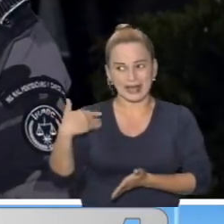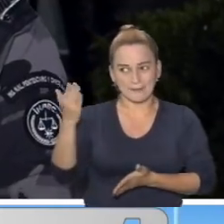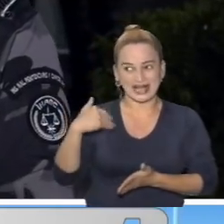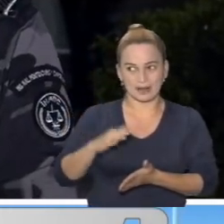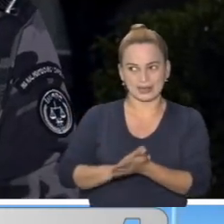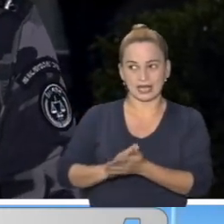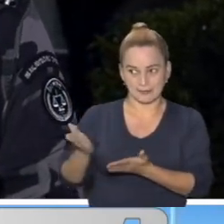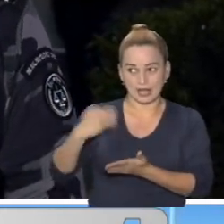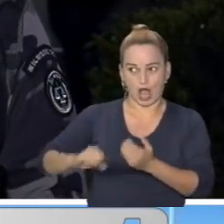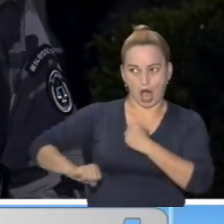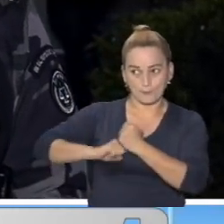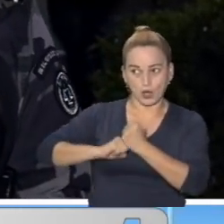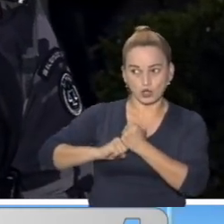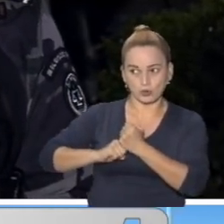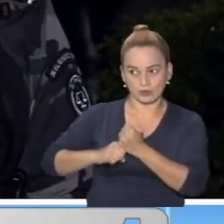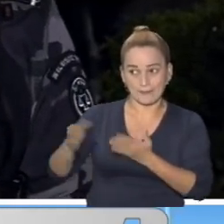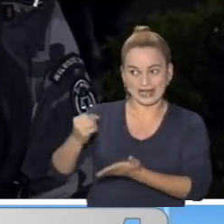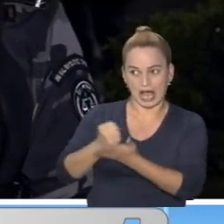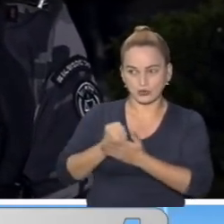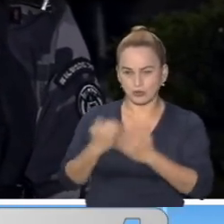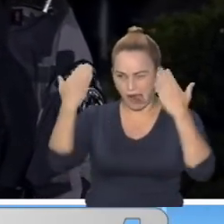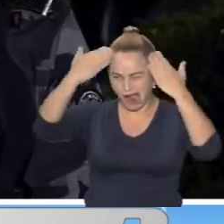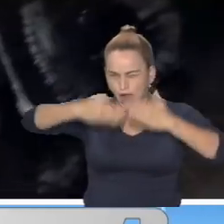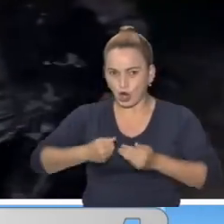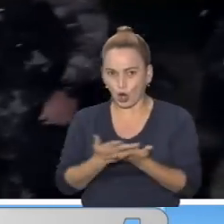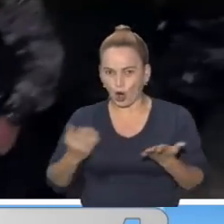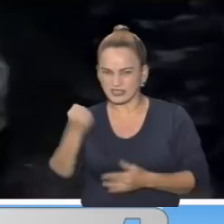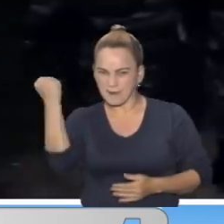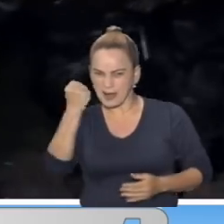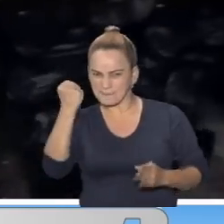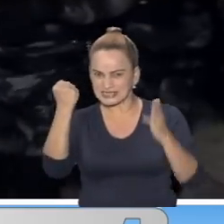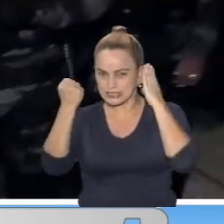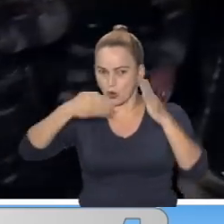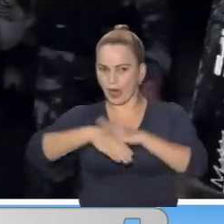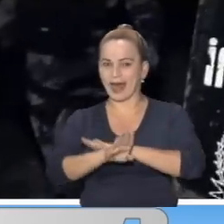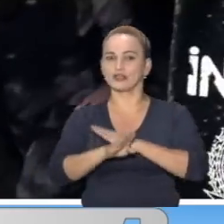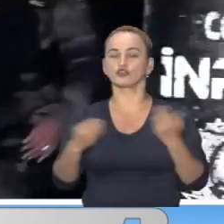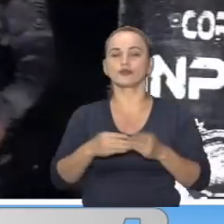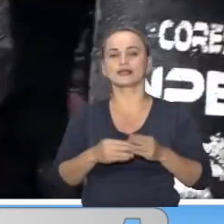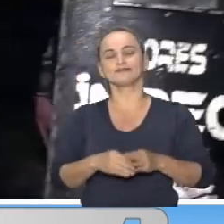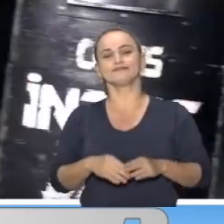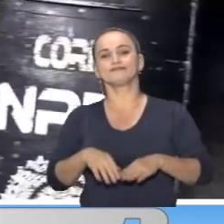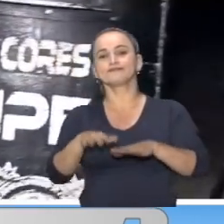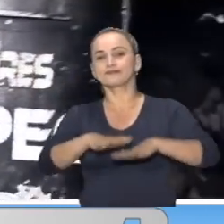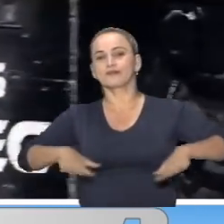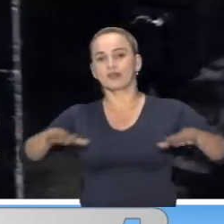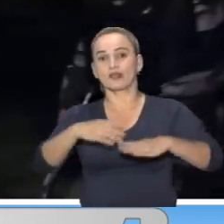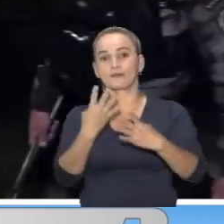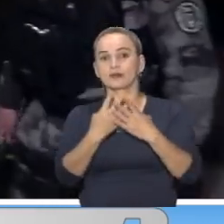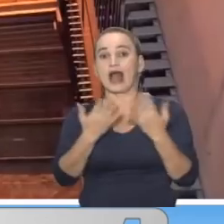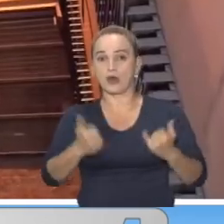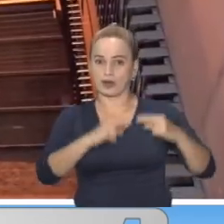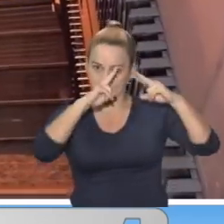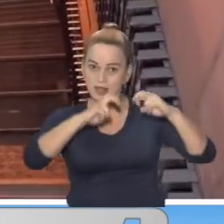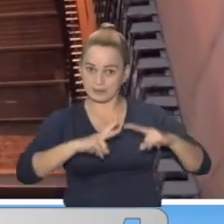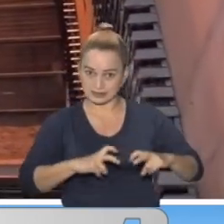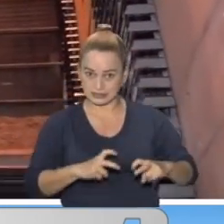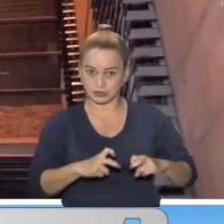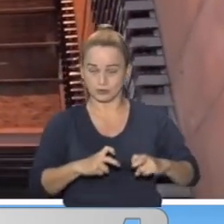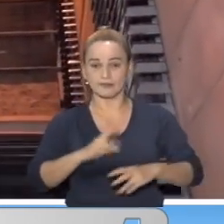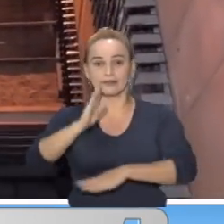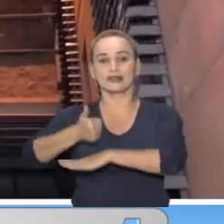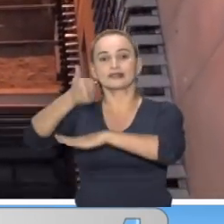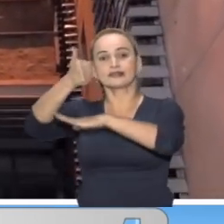internos ingresen este tipo de elementos a las celdas y a los patios. Esto por supuesto está en investigación y como lo